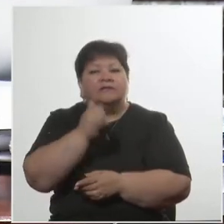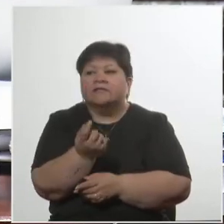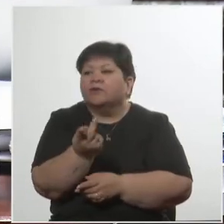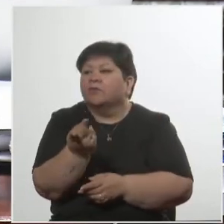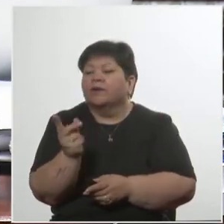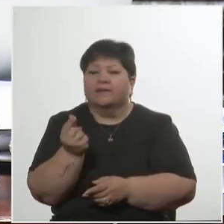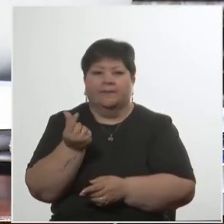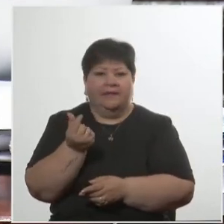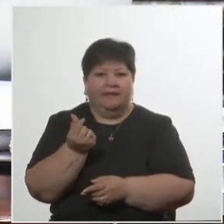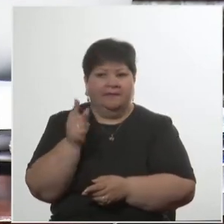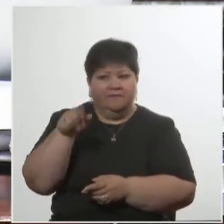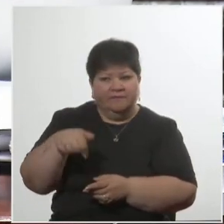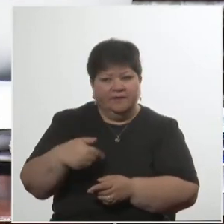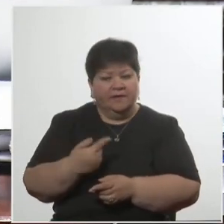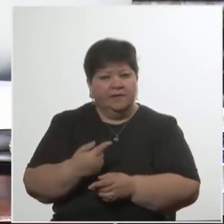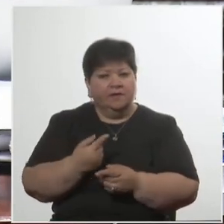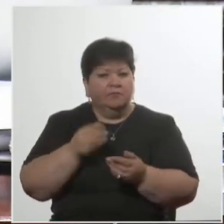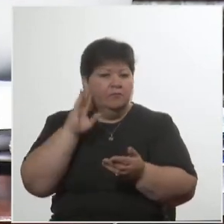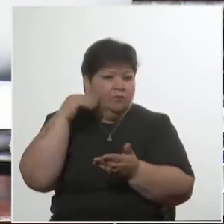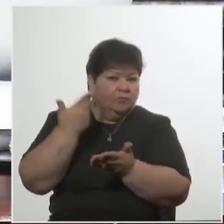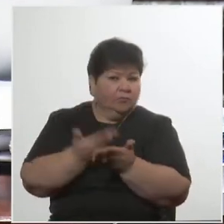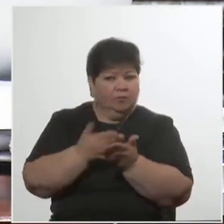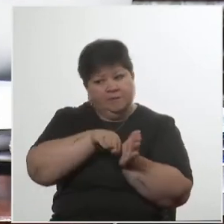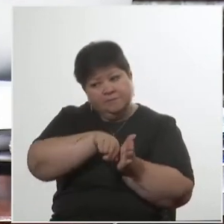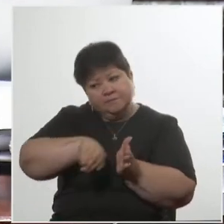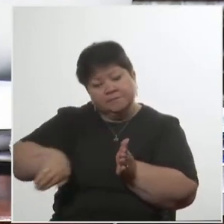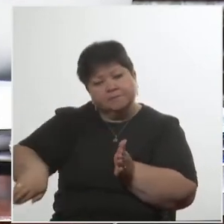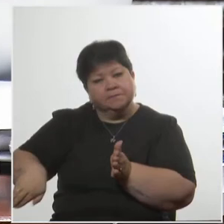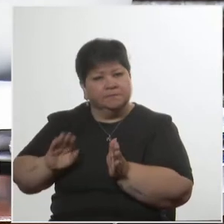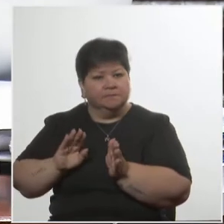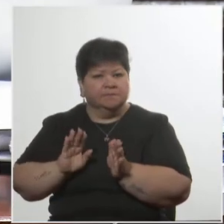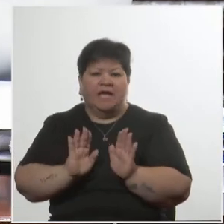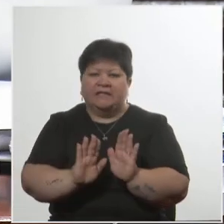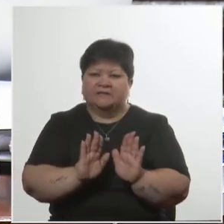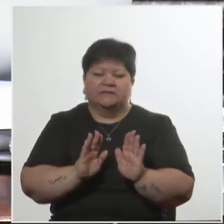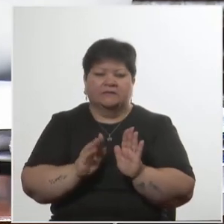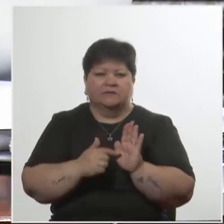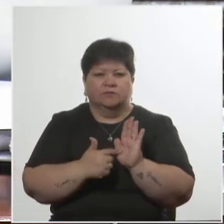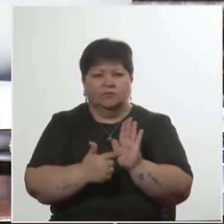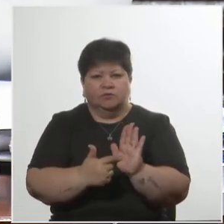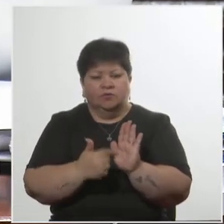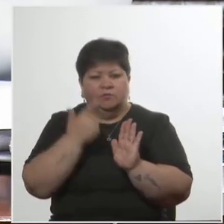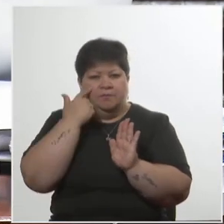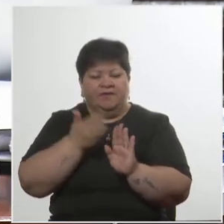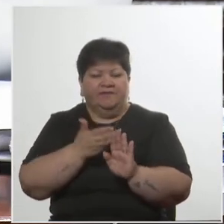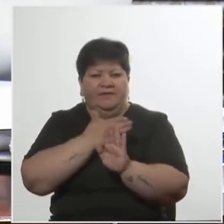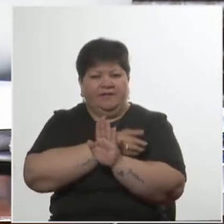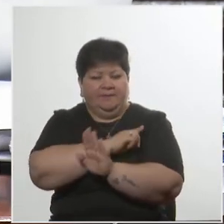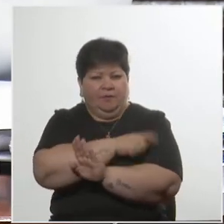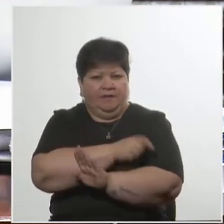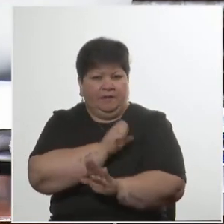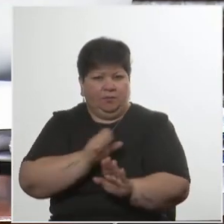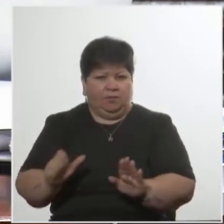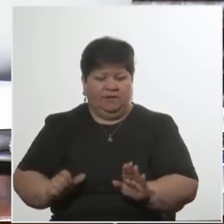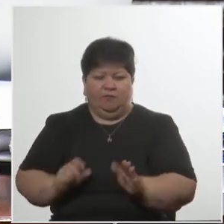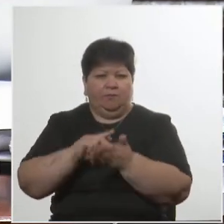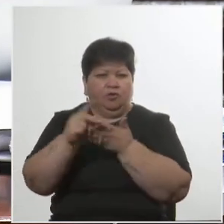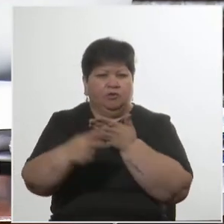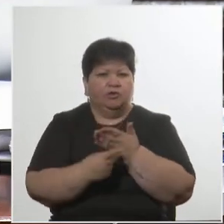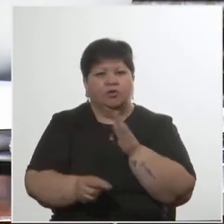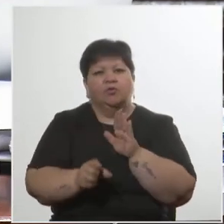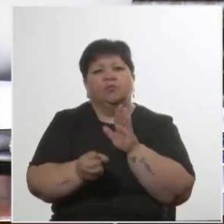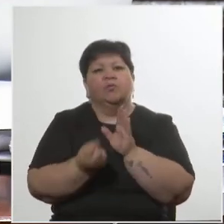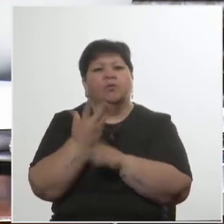propuesta en un sustitutivo se dejó de lado quedó tal cual estaba previsto por el ejecutivo de manera que no es un proyecto nuevo